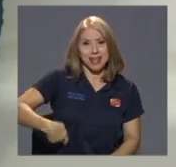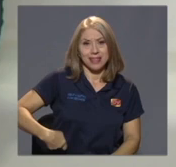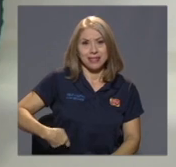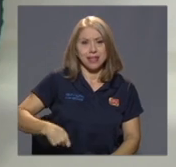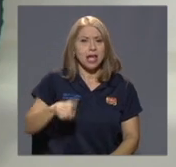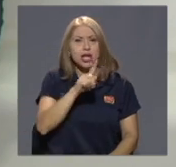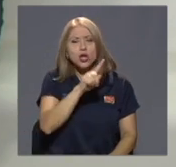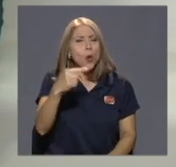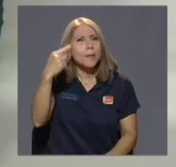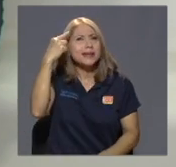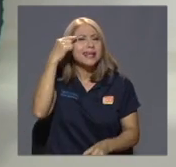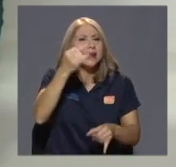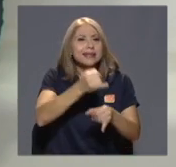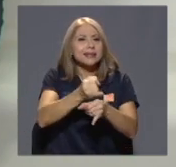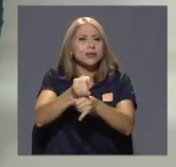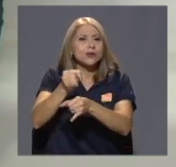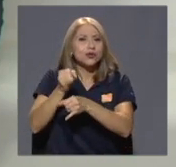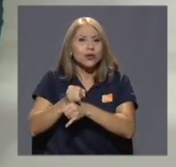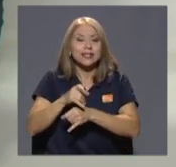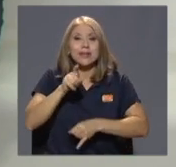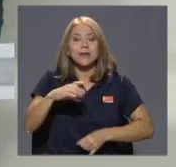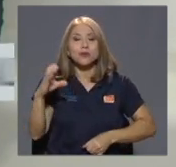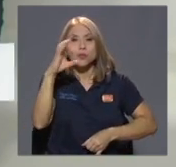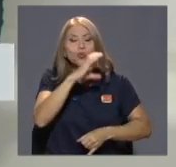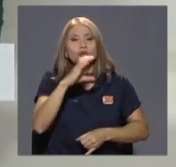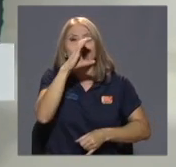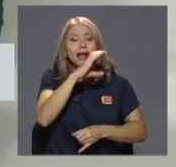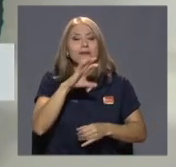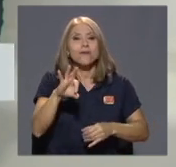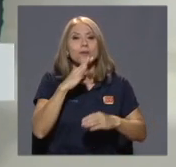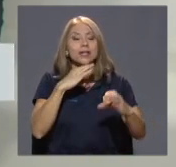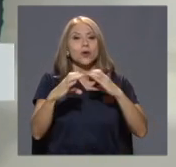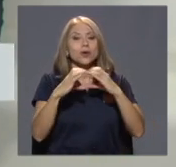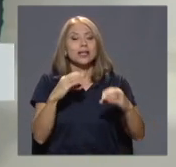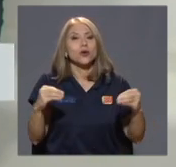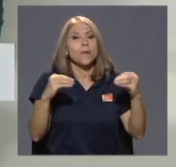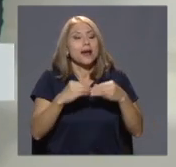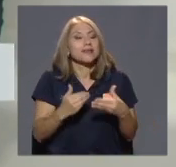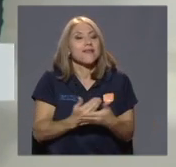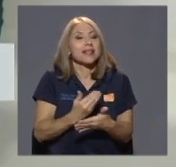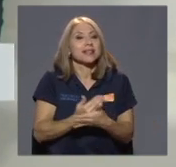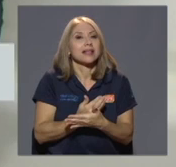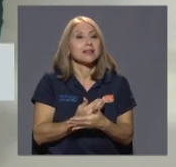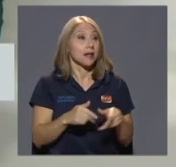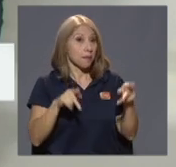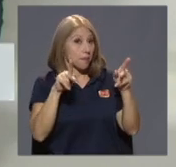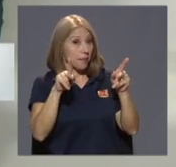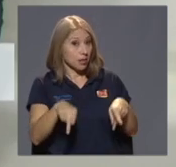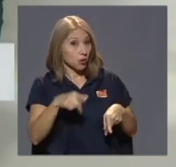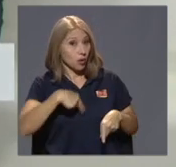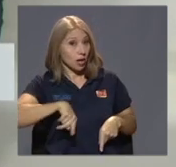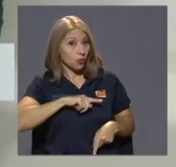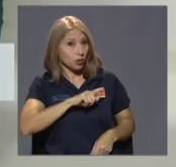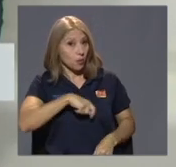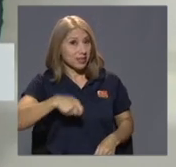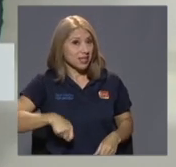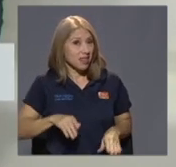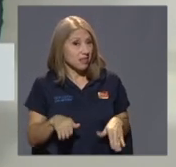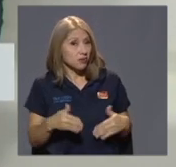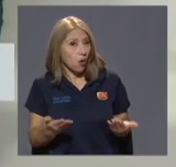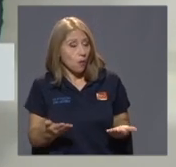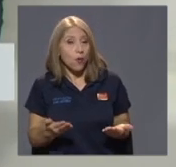buscar formas de comunicación más frescas. ¿Cuál es la persona que tenemos como presidente? La persona que tenemos como presidente es una persona